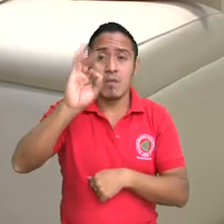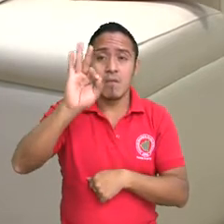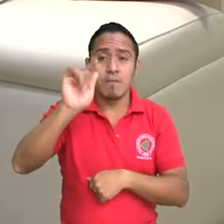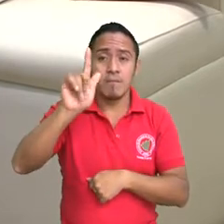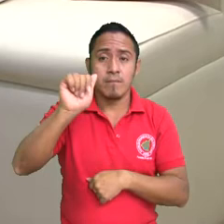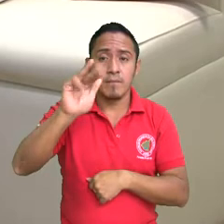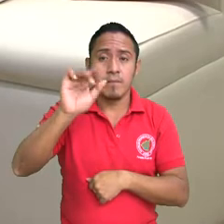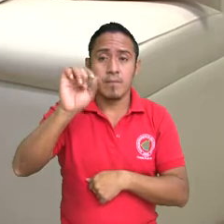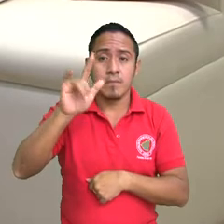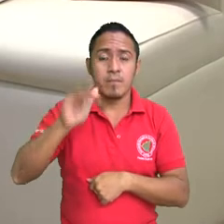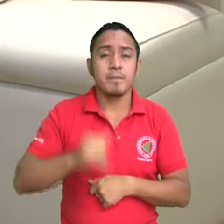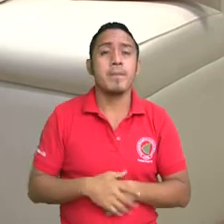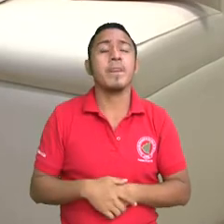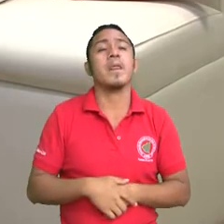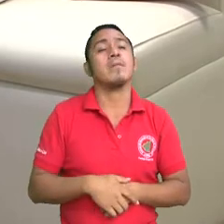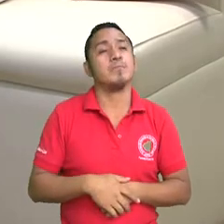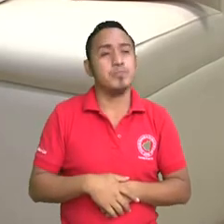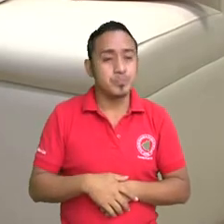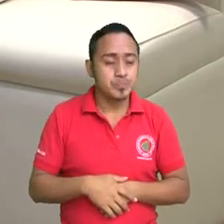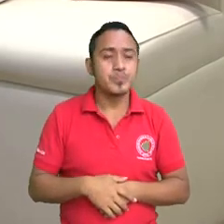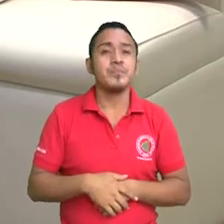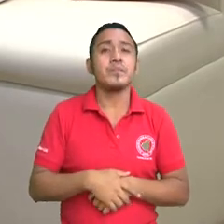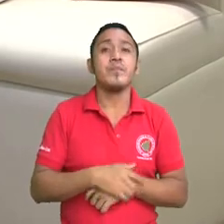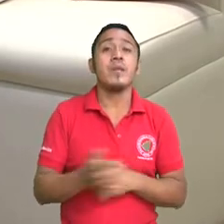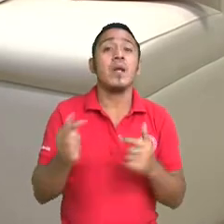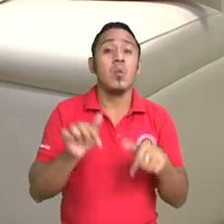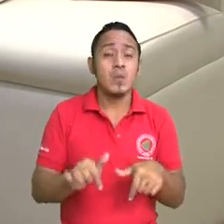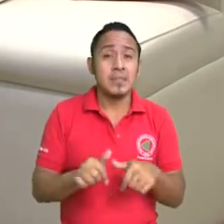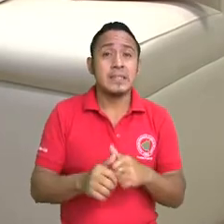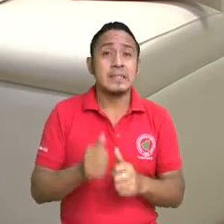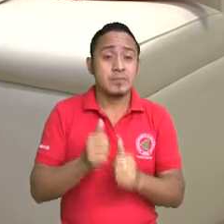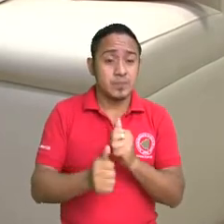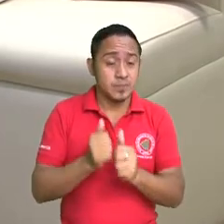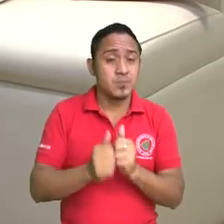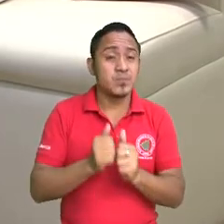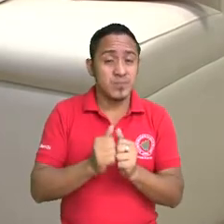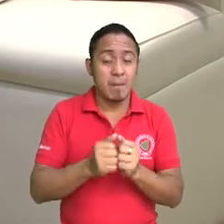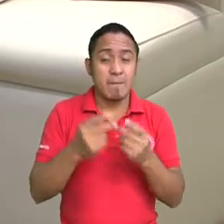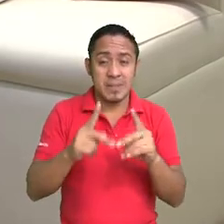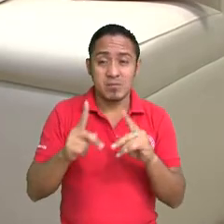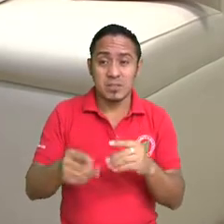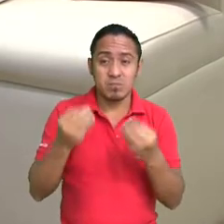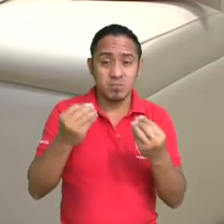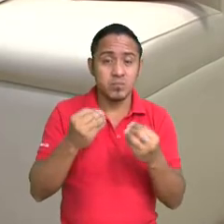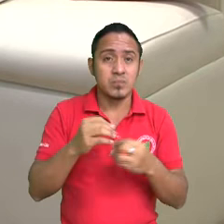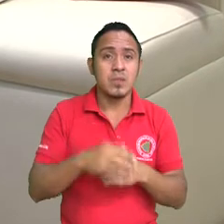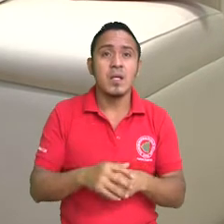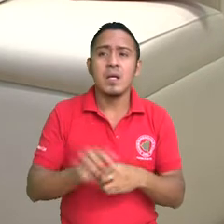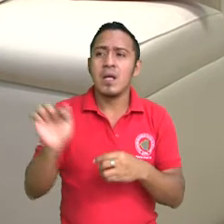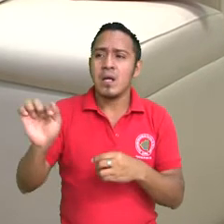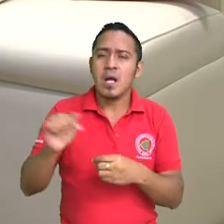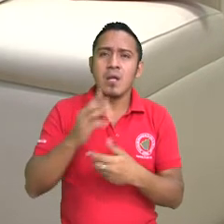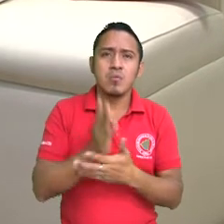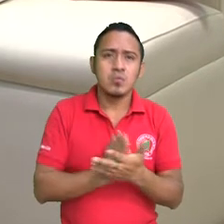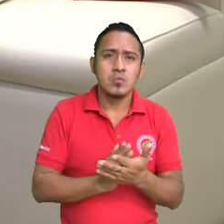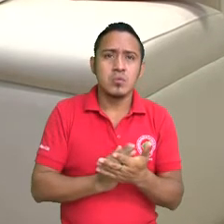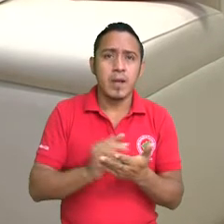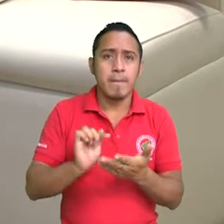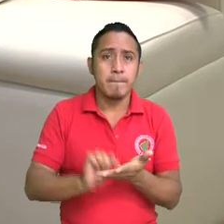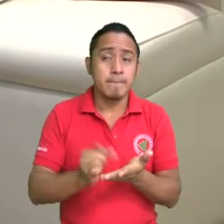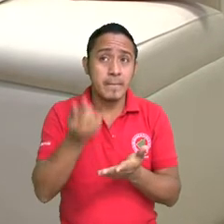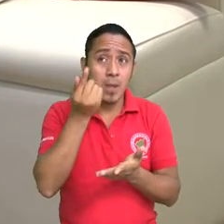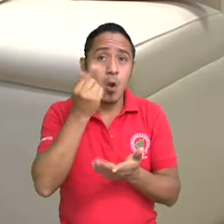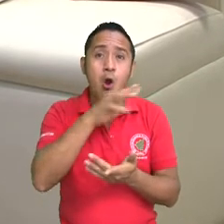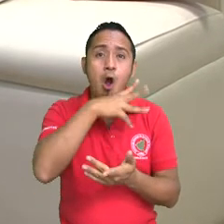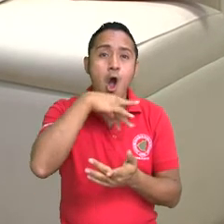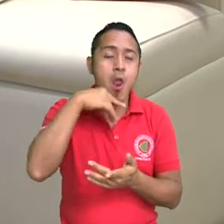uso? En el caso de lentes de contacto, se ha visto un abuso en los lentes de contacto que son cosméticos para hacernos cambiar el iris